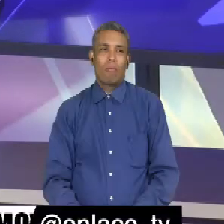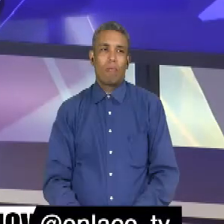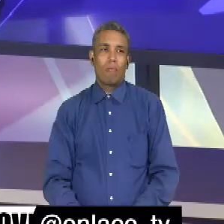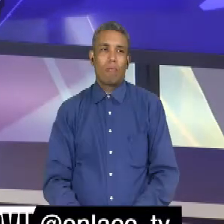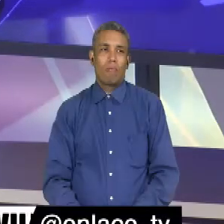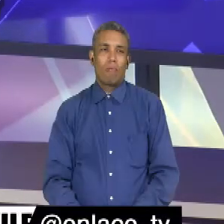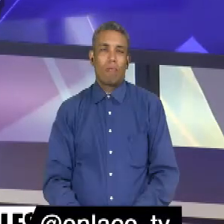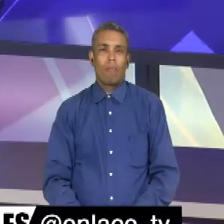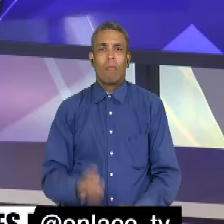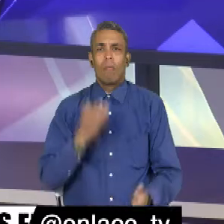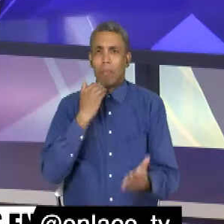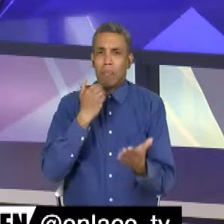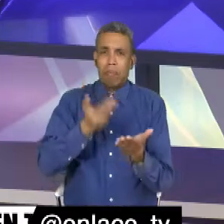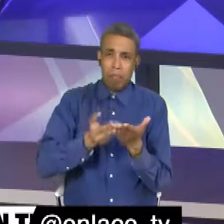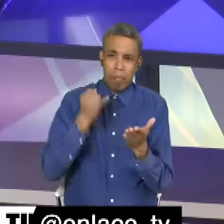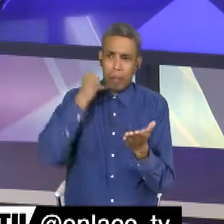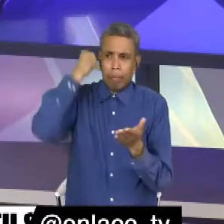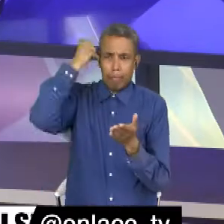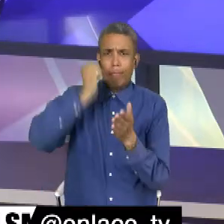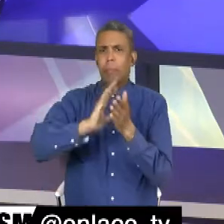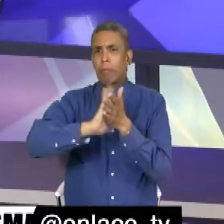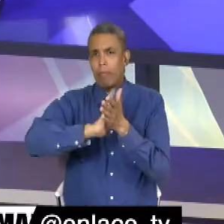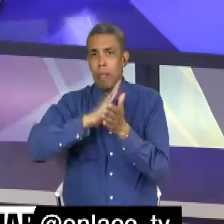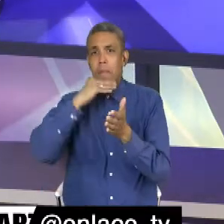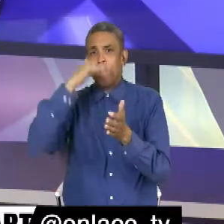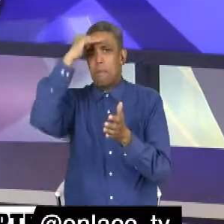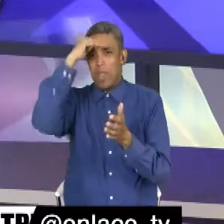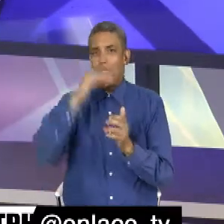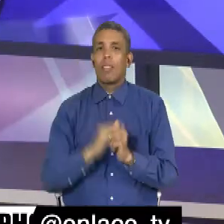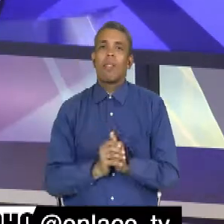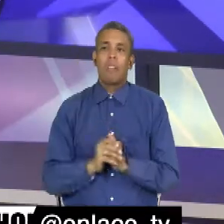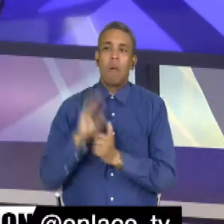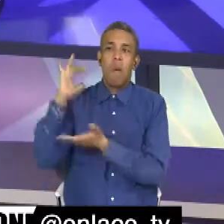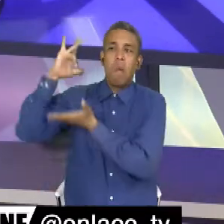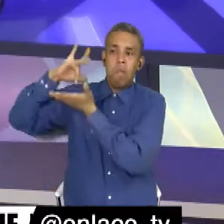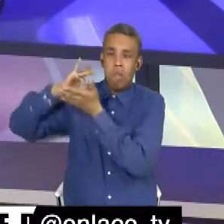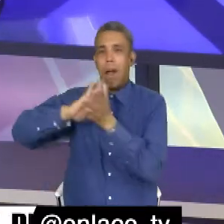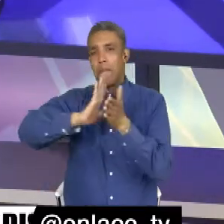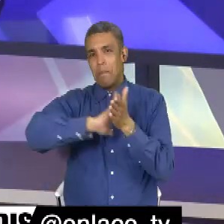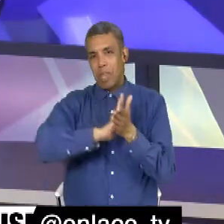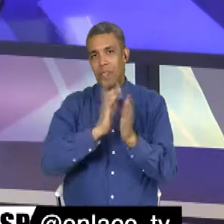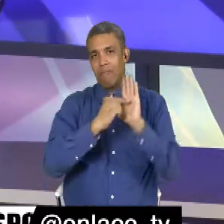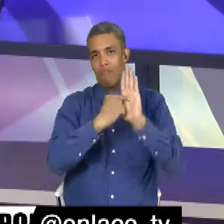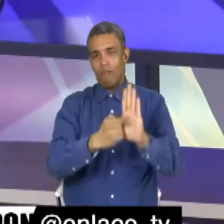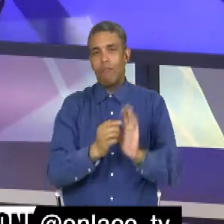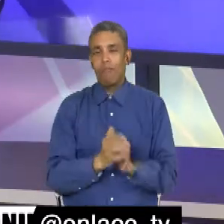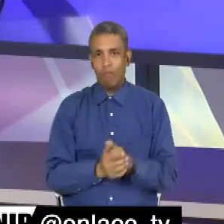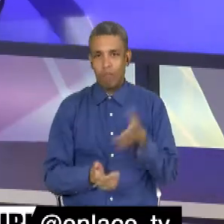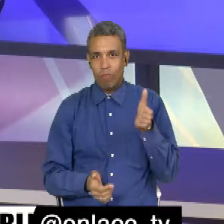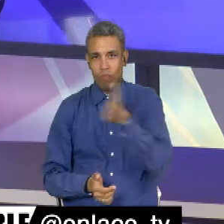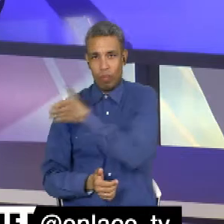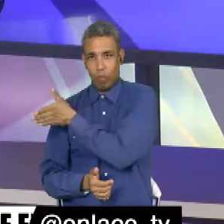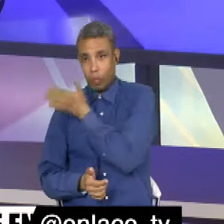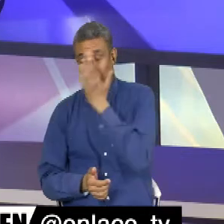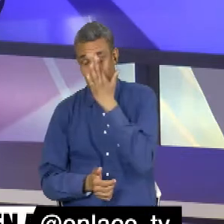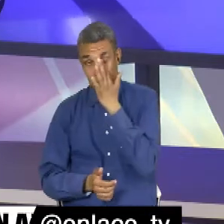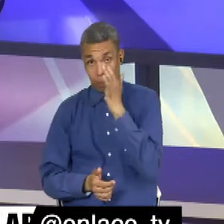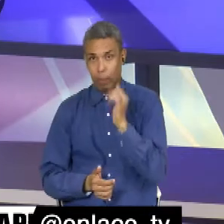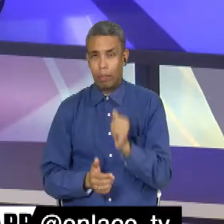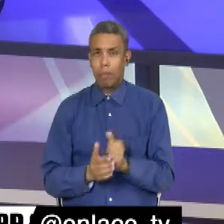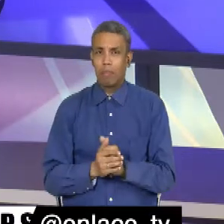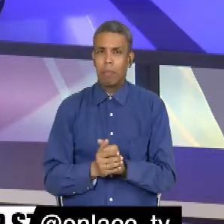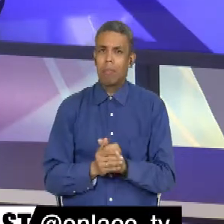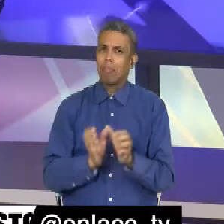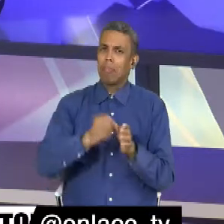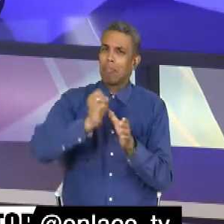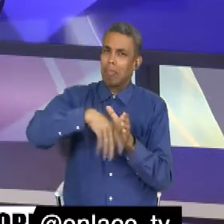Gracias a Yanit Rueda por este informe desde la ciudad de Medellín. En otras informaciones, terminó jornada de recolección de elementos de